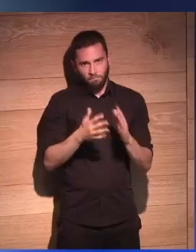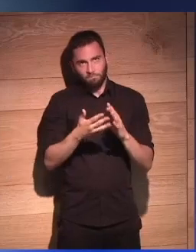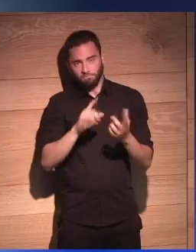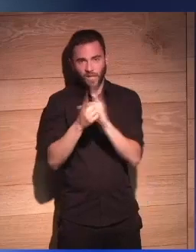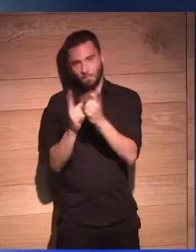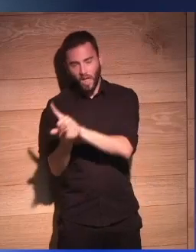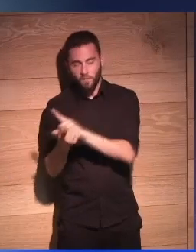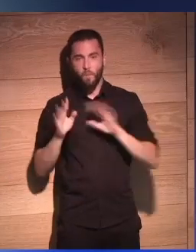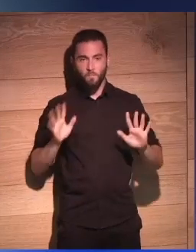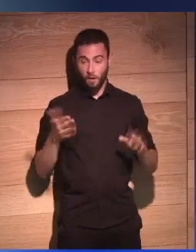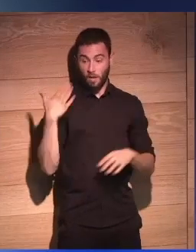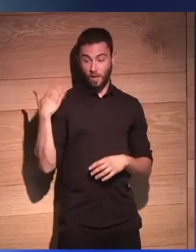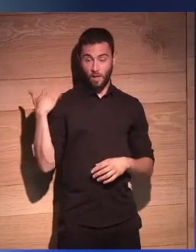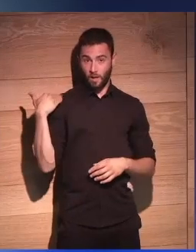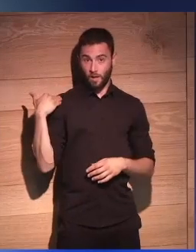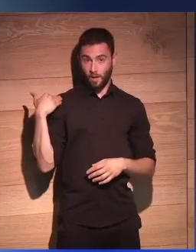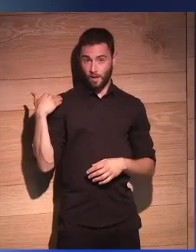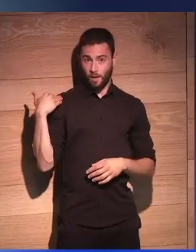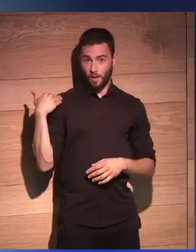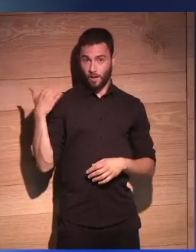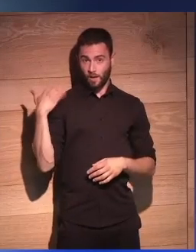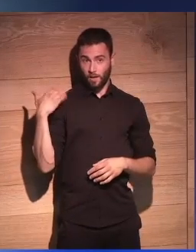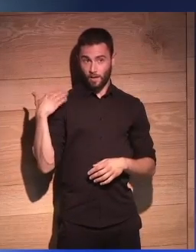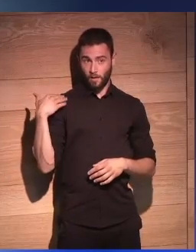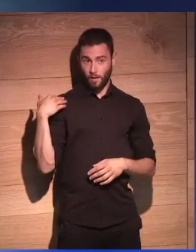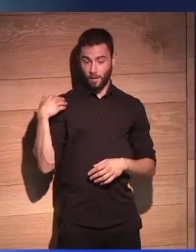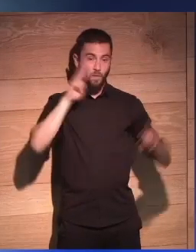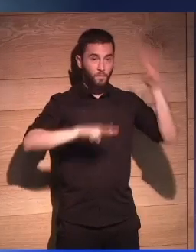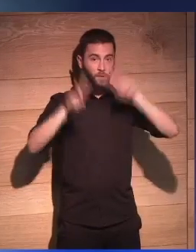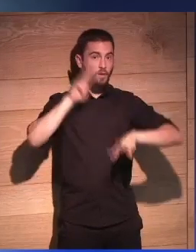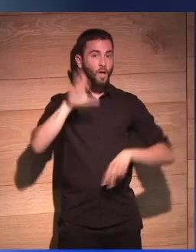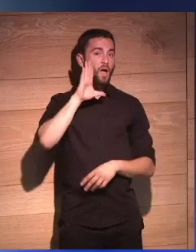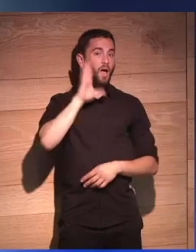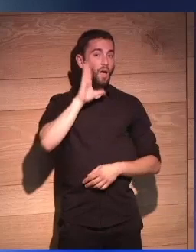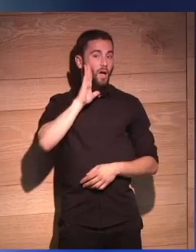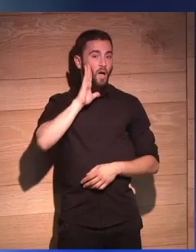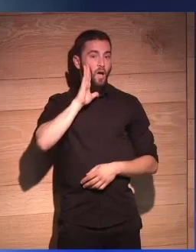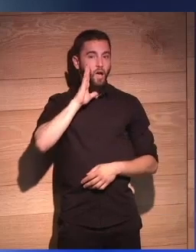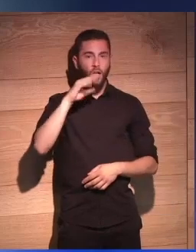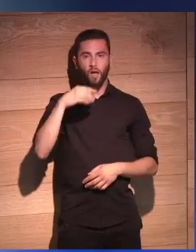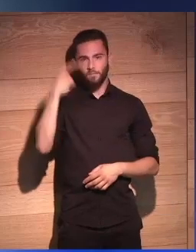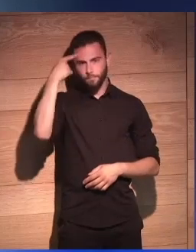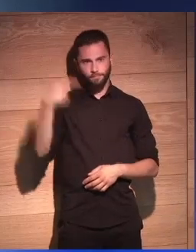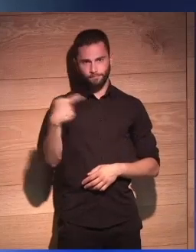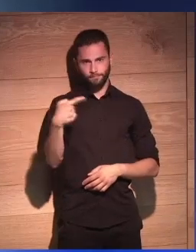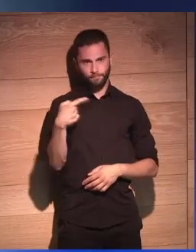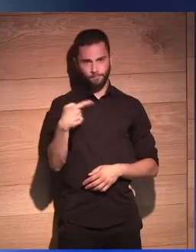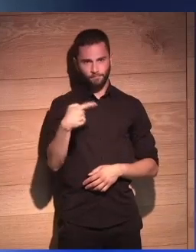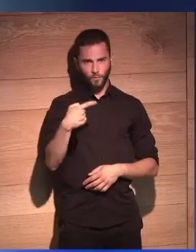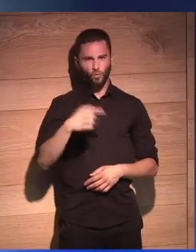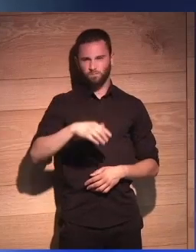pero hasta hace muy poco, este paisaje visual estaba plagado de estereotipos negativos de la